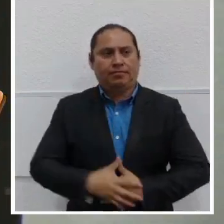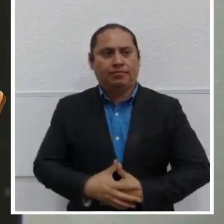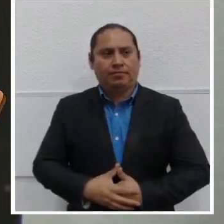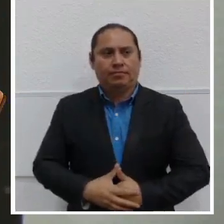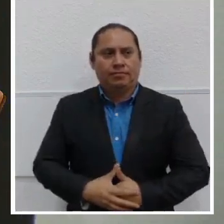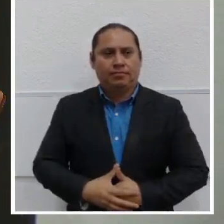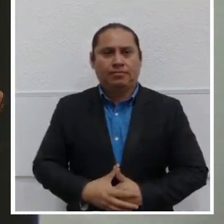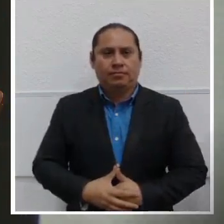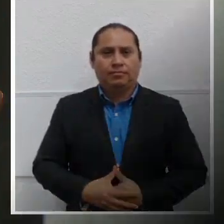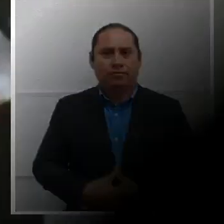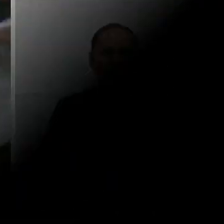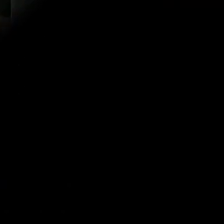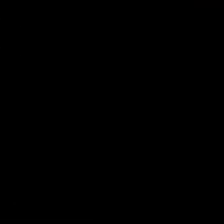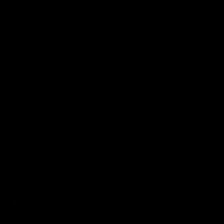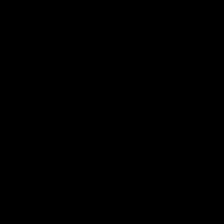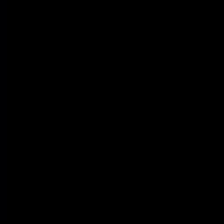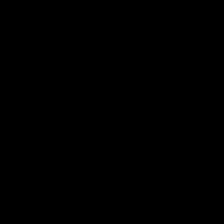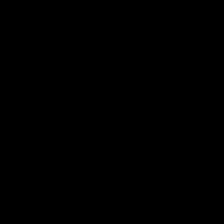presidenta